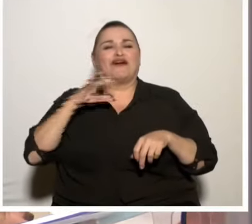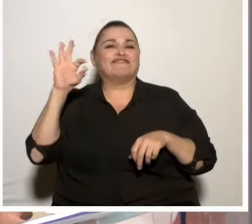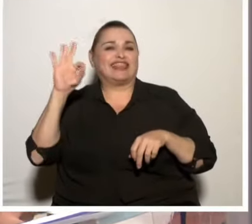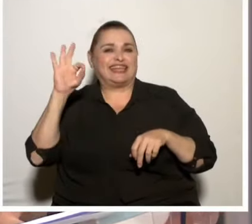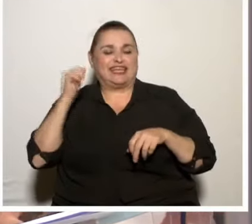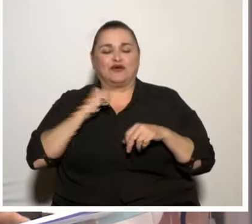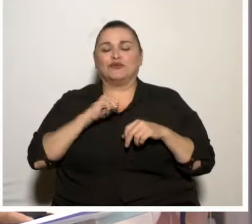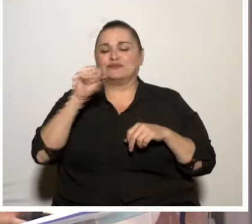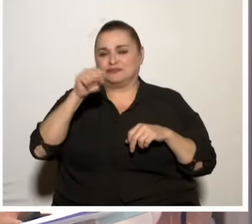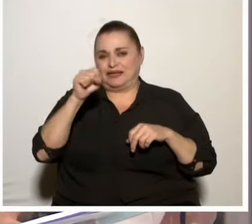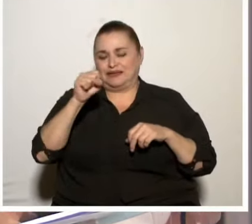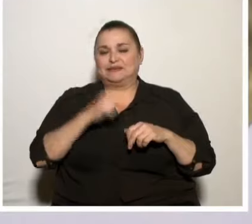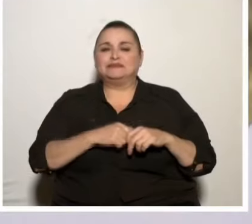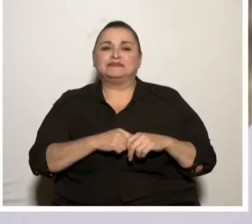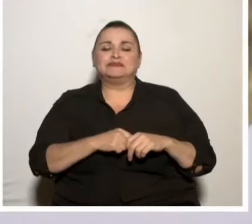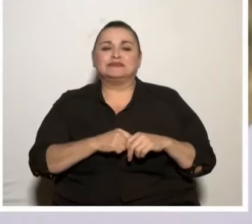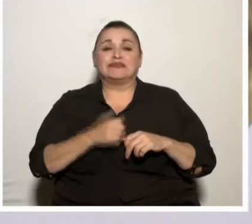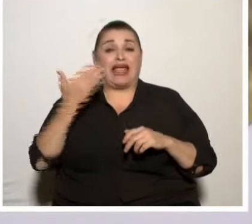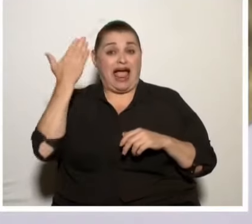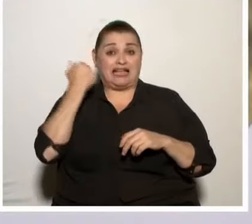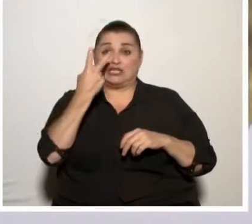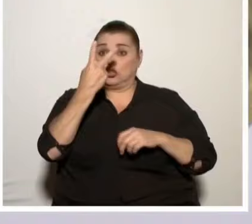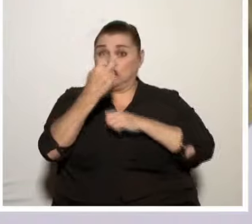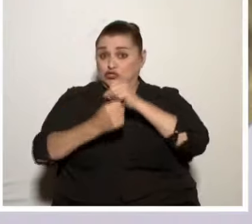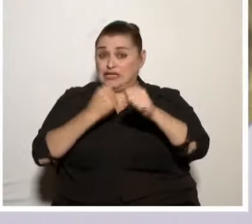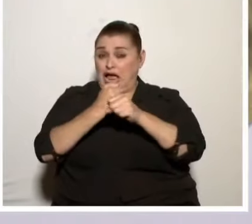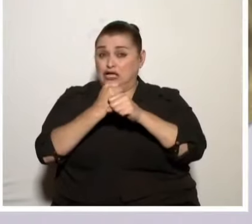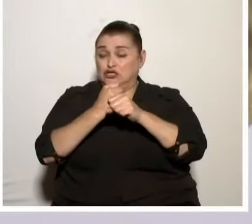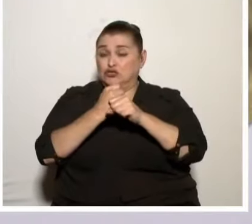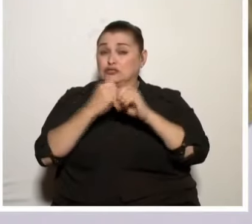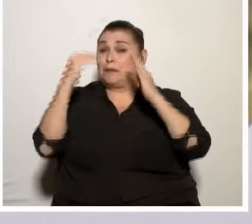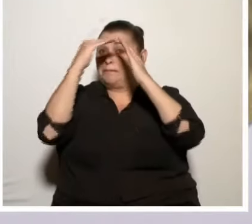perdón. Hace 2 años Hacienda